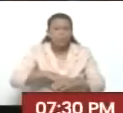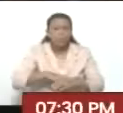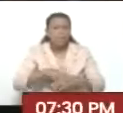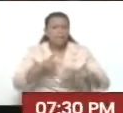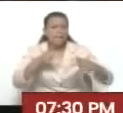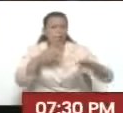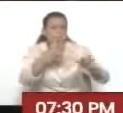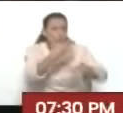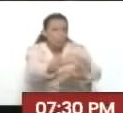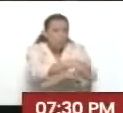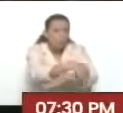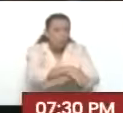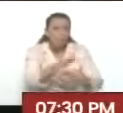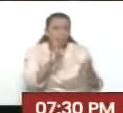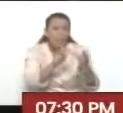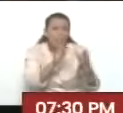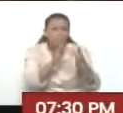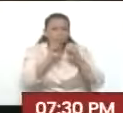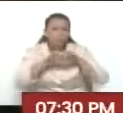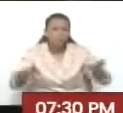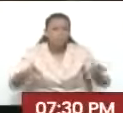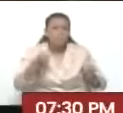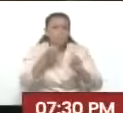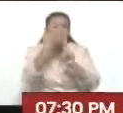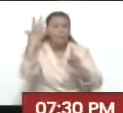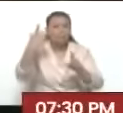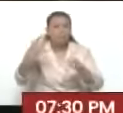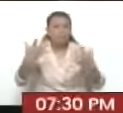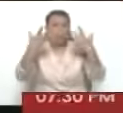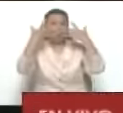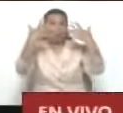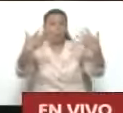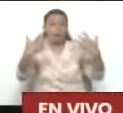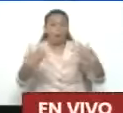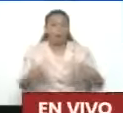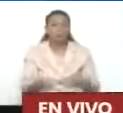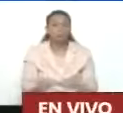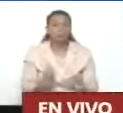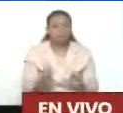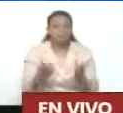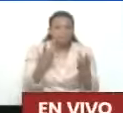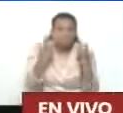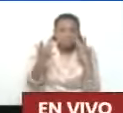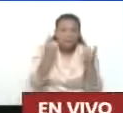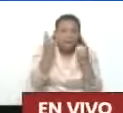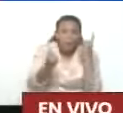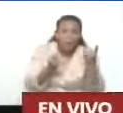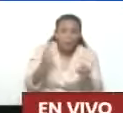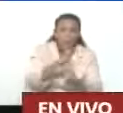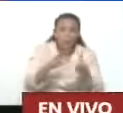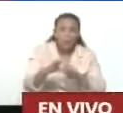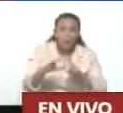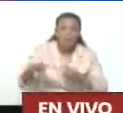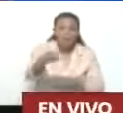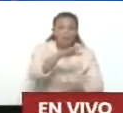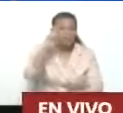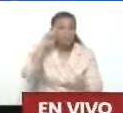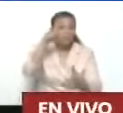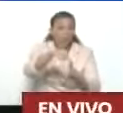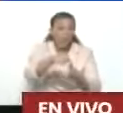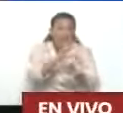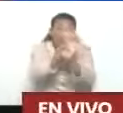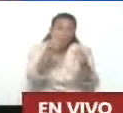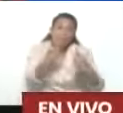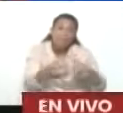redes que impacten la vida de las redes sociales y la comunicación y la cultura mundial en función de una